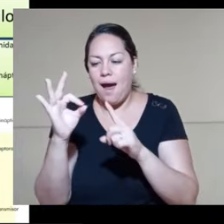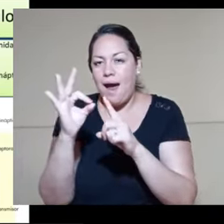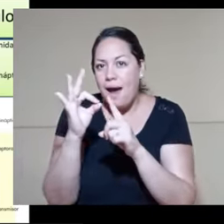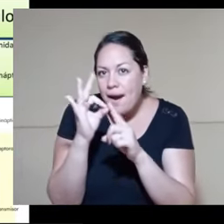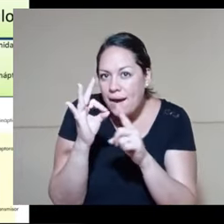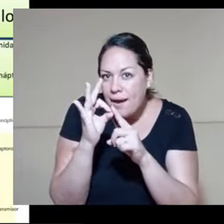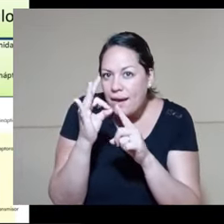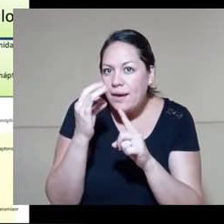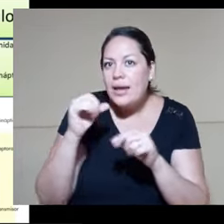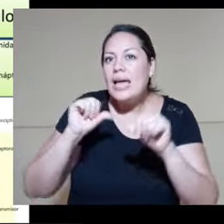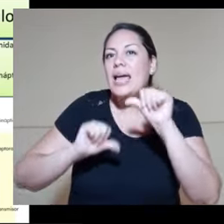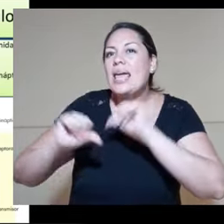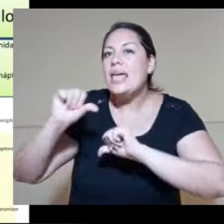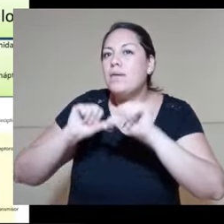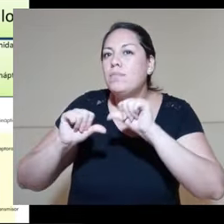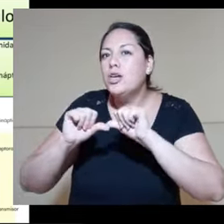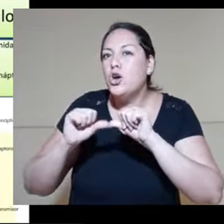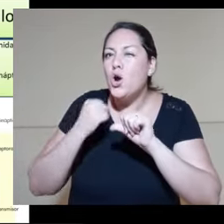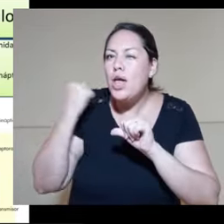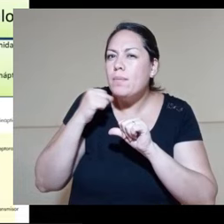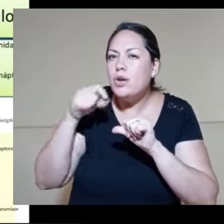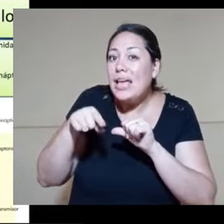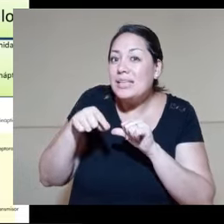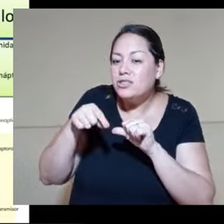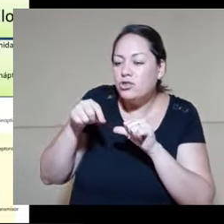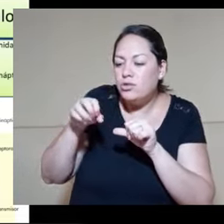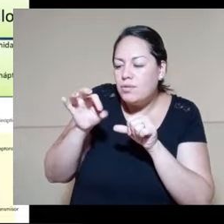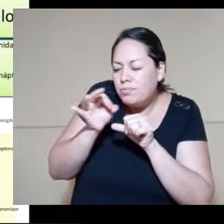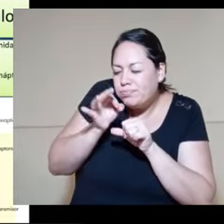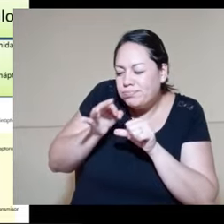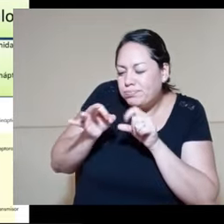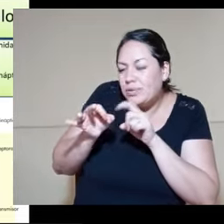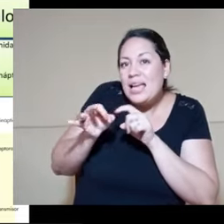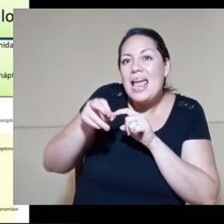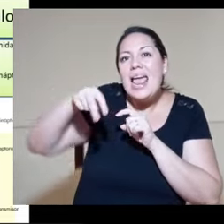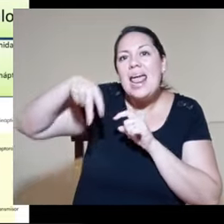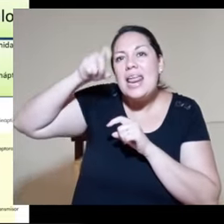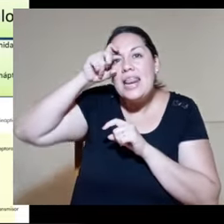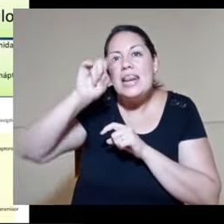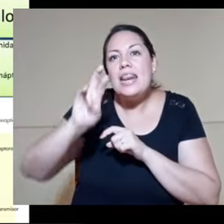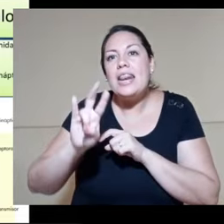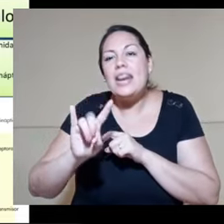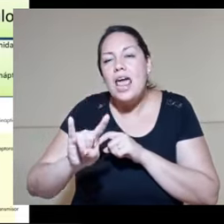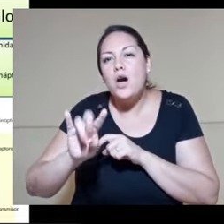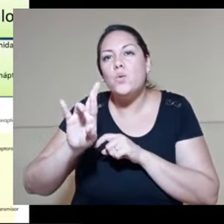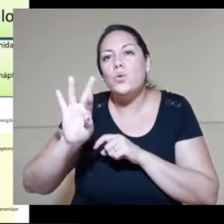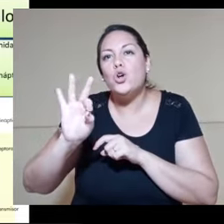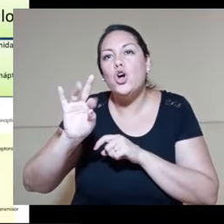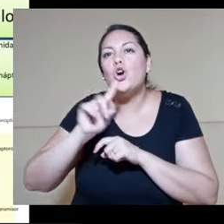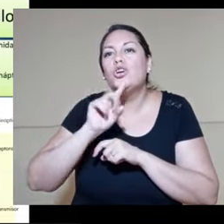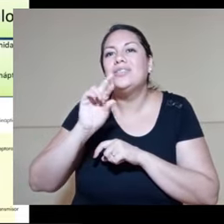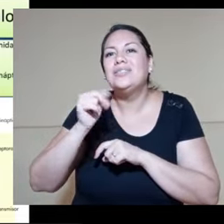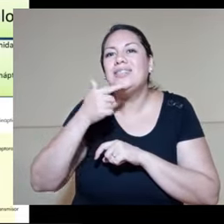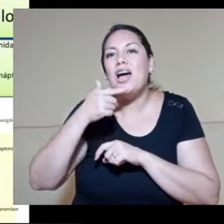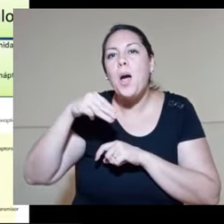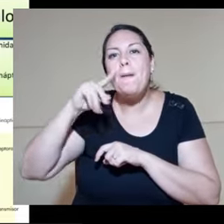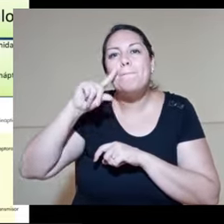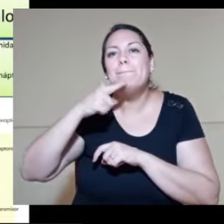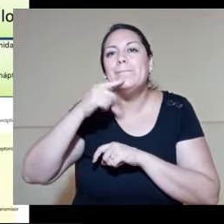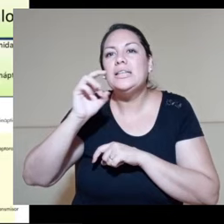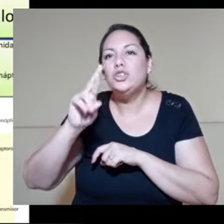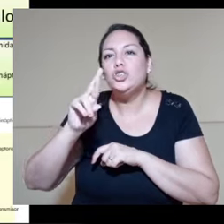quede claro lo químico, que qué es lo químico. Es el neurotransmisor, porque esa bolita neurotransmisor es la que lleva